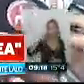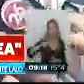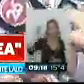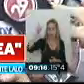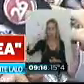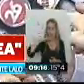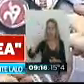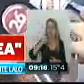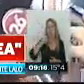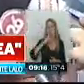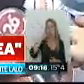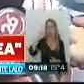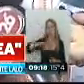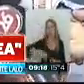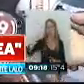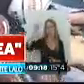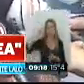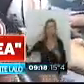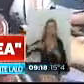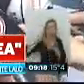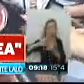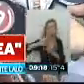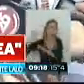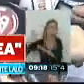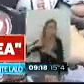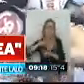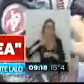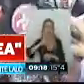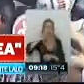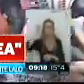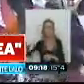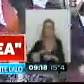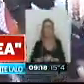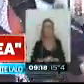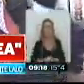en una pelea se usa todo, en una pelea para ganar hay que usar todo,